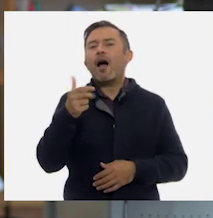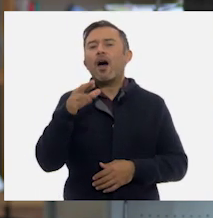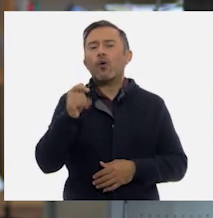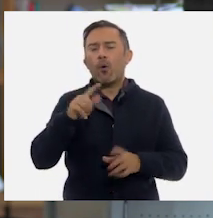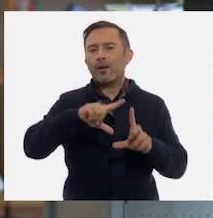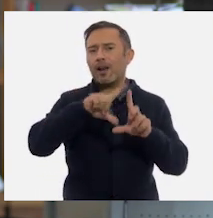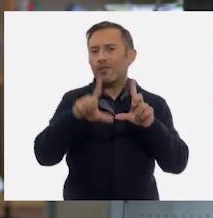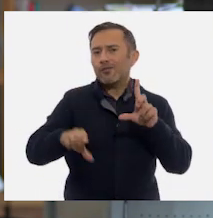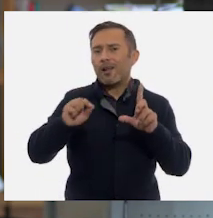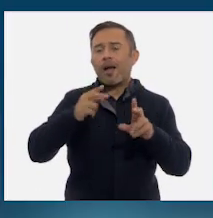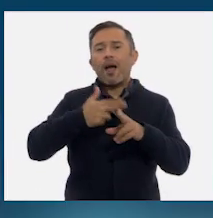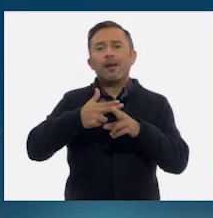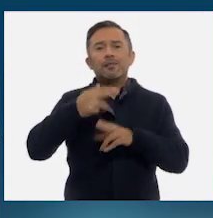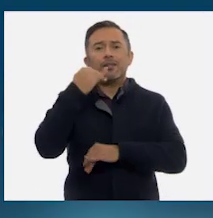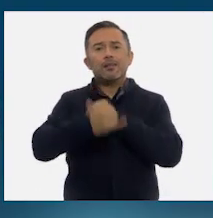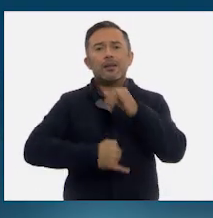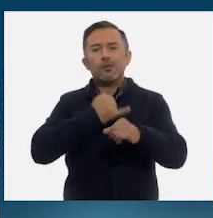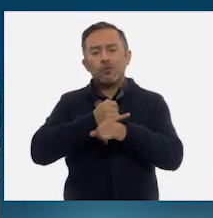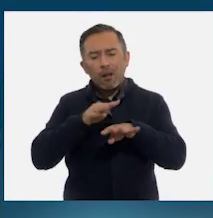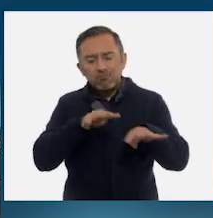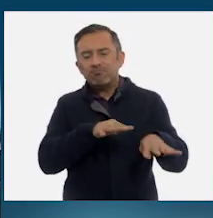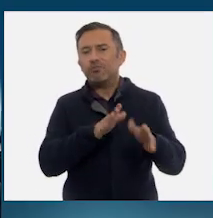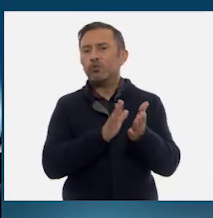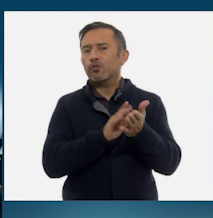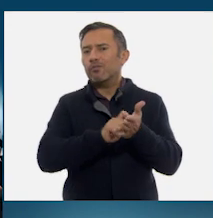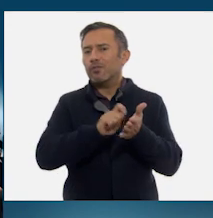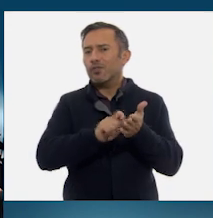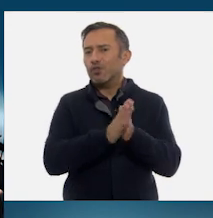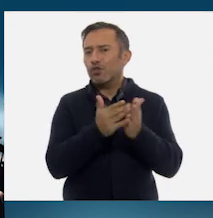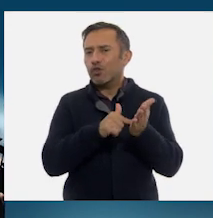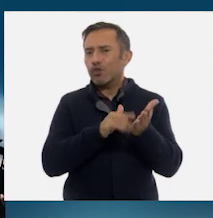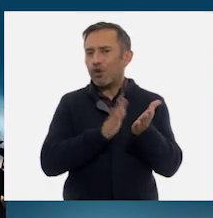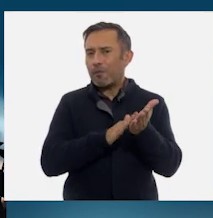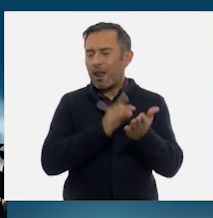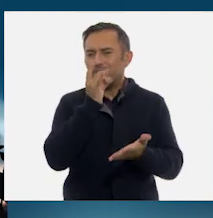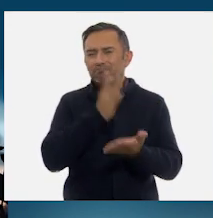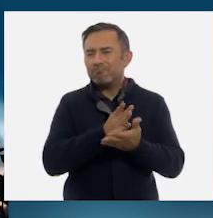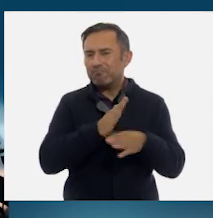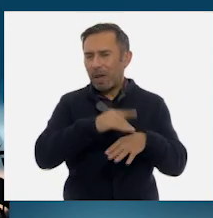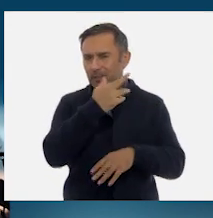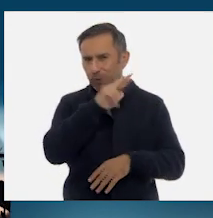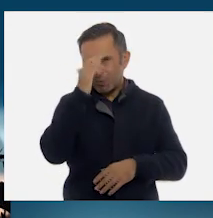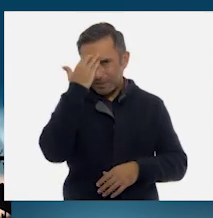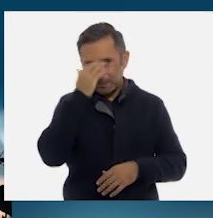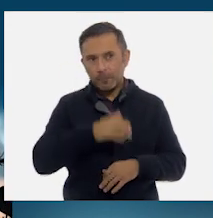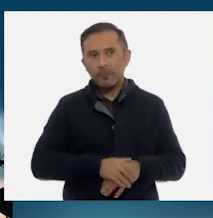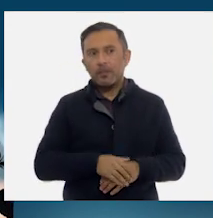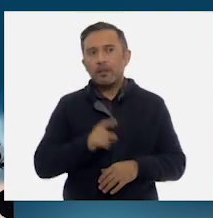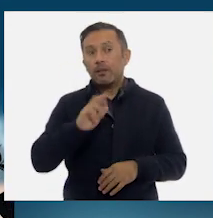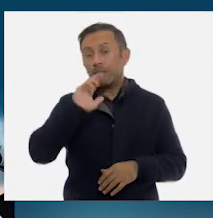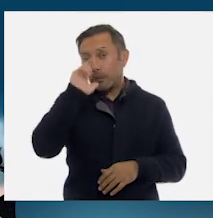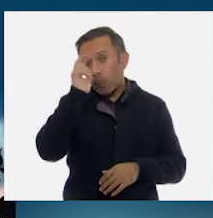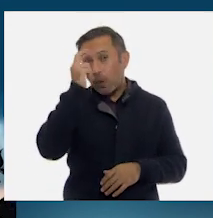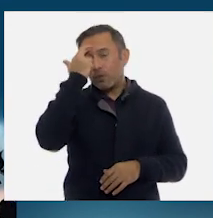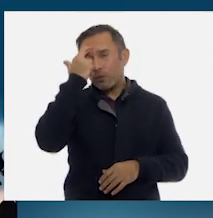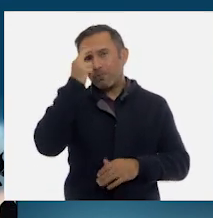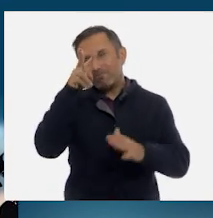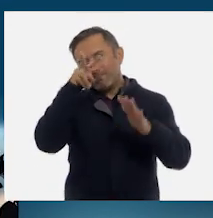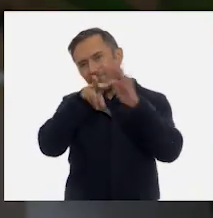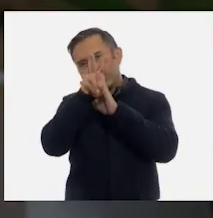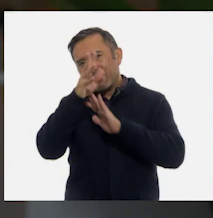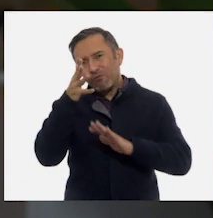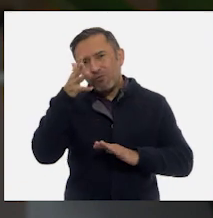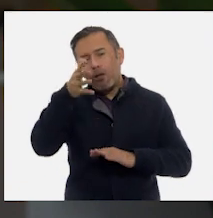e internacionalmente. Entonces, bueno, Los recuerdos del porvenir es una obra de plenitud, de absoluta plenitud. Creo